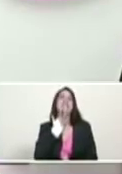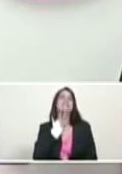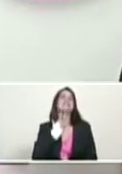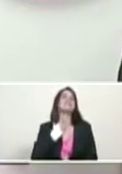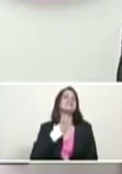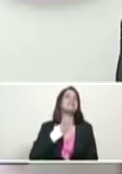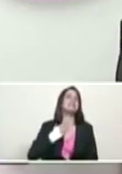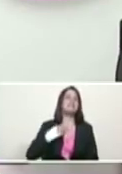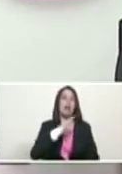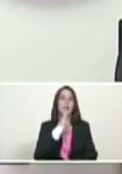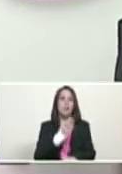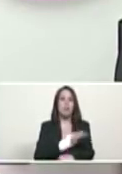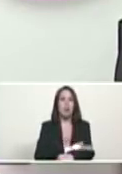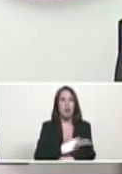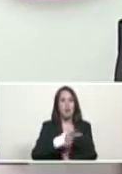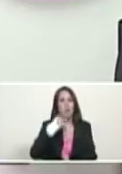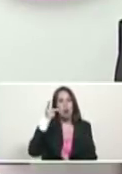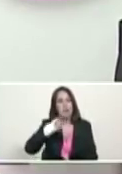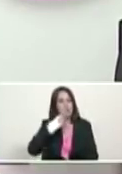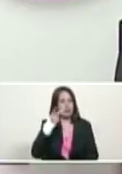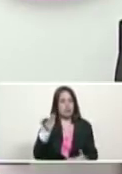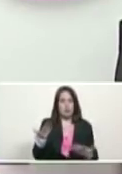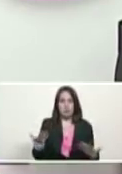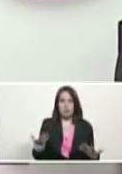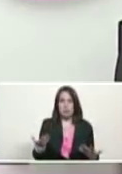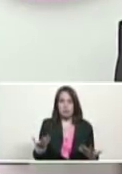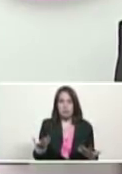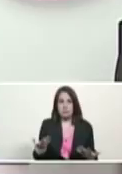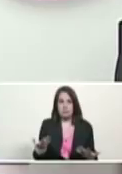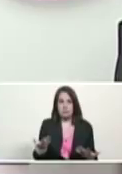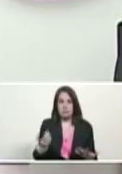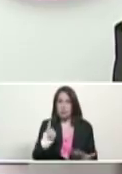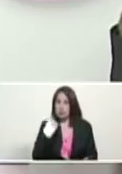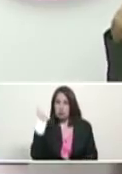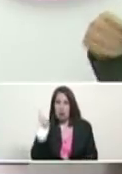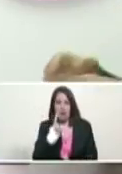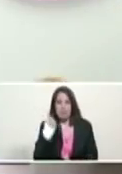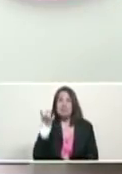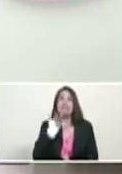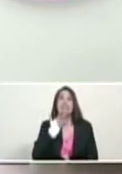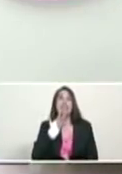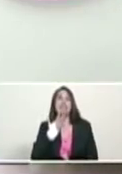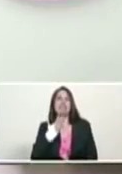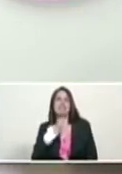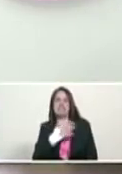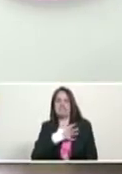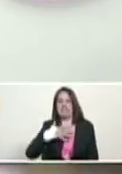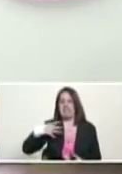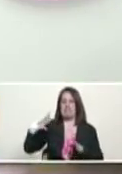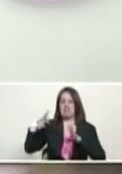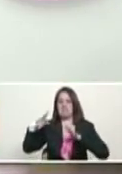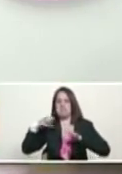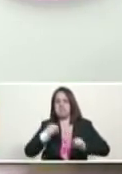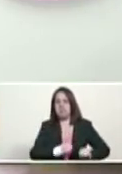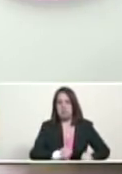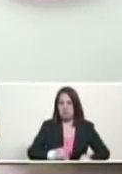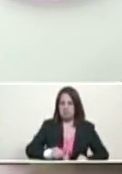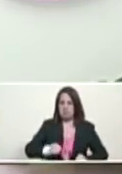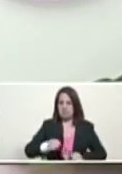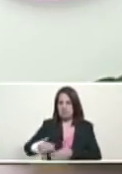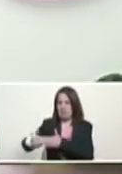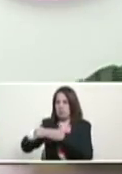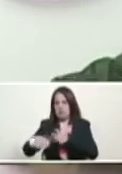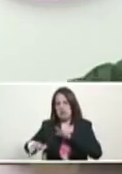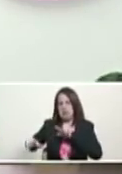político, solo por la ambición colonialista del imperio estadounidense, de ponerle las